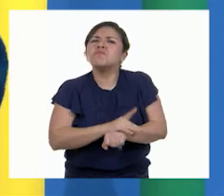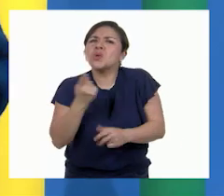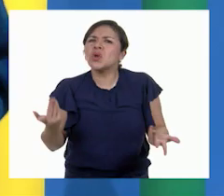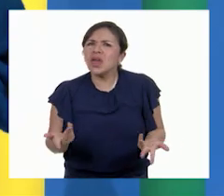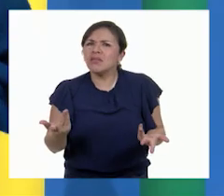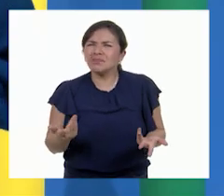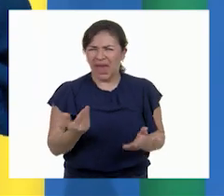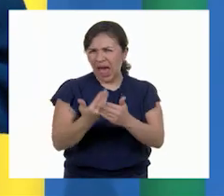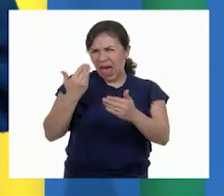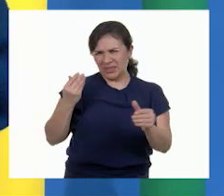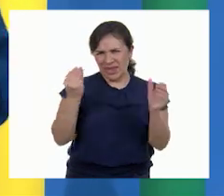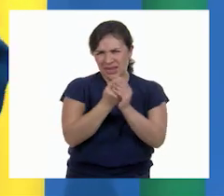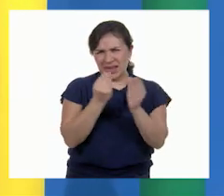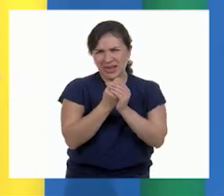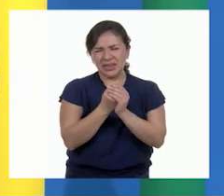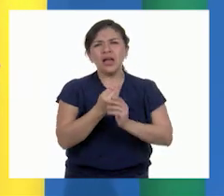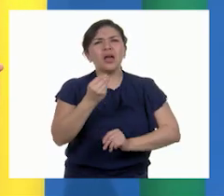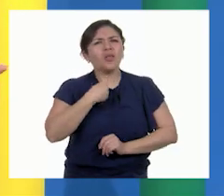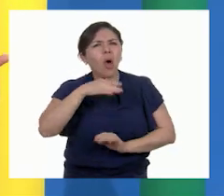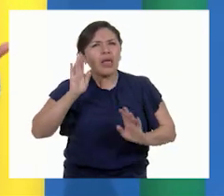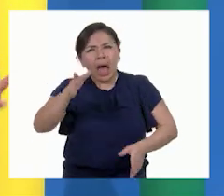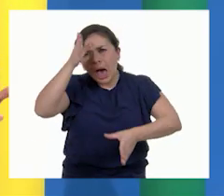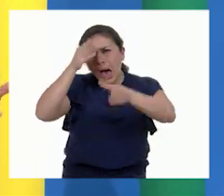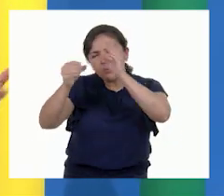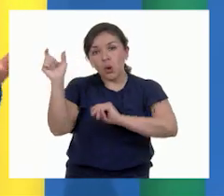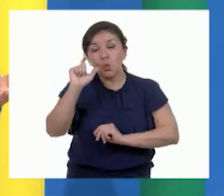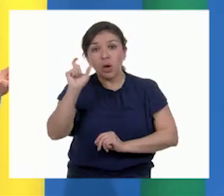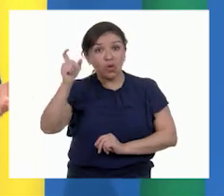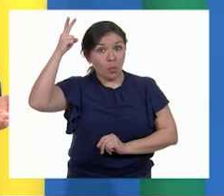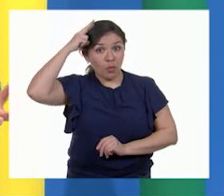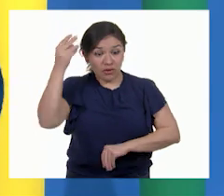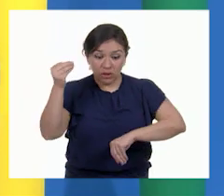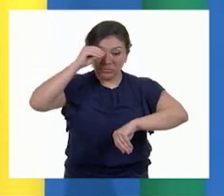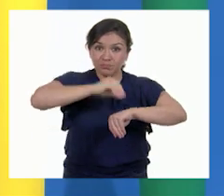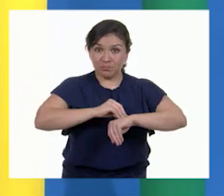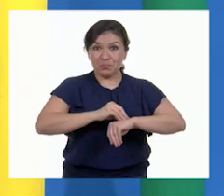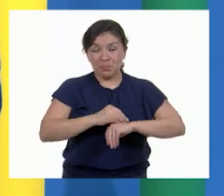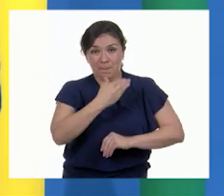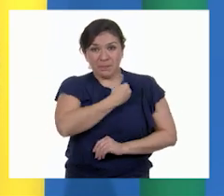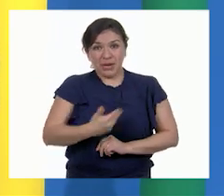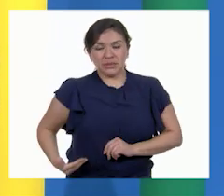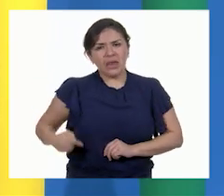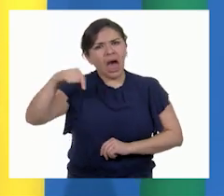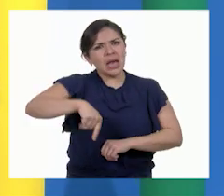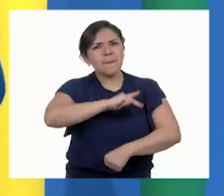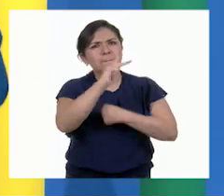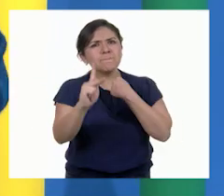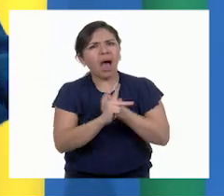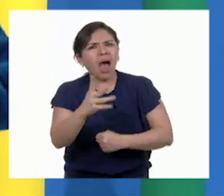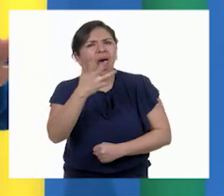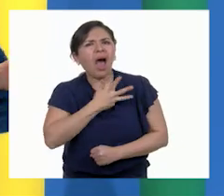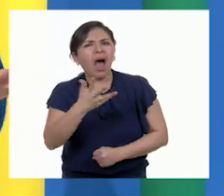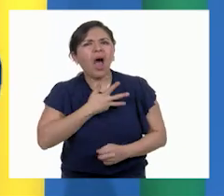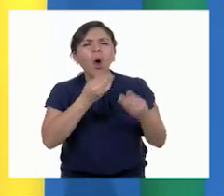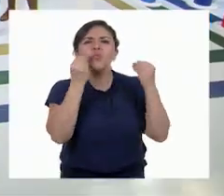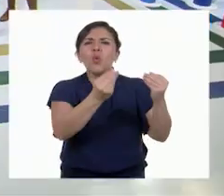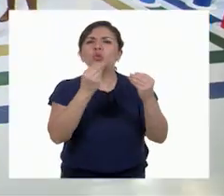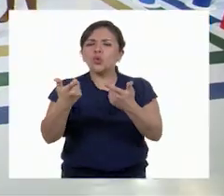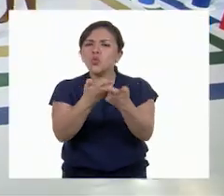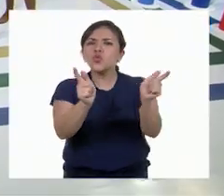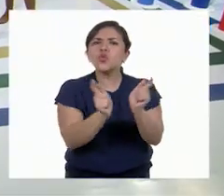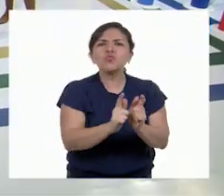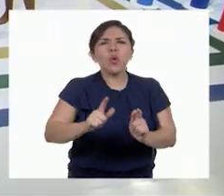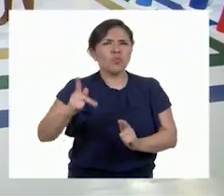En nuestras clases anteriores hemos aprendido que cuando Díaz subió al poder, en el país existían muchos grupos